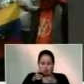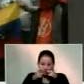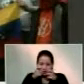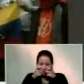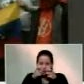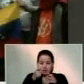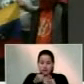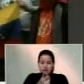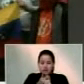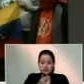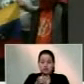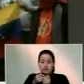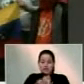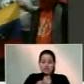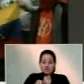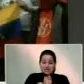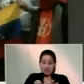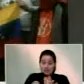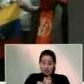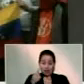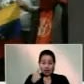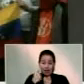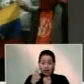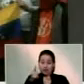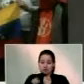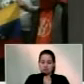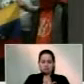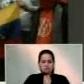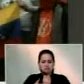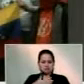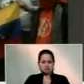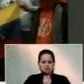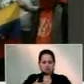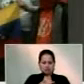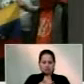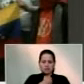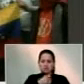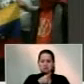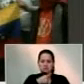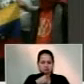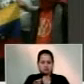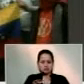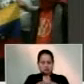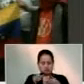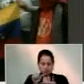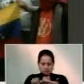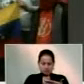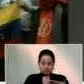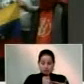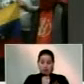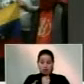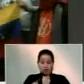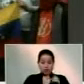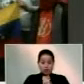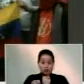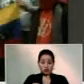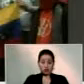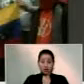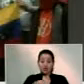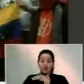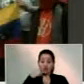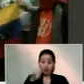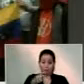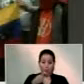el caso, pero obviamente estábamos bastante satisfechos de la agenda que han cumplido. También dijeron que tienen otras